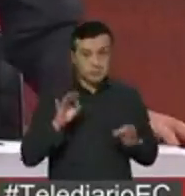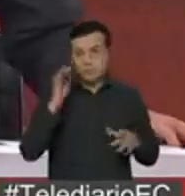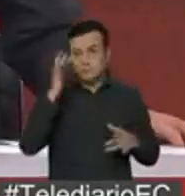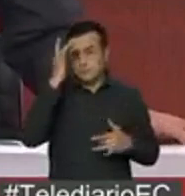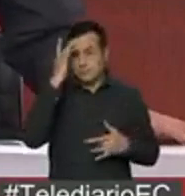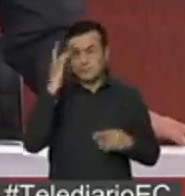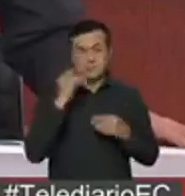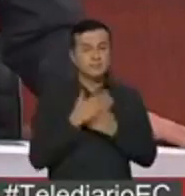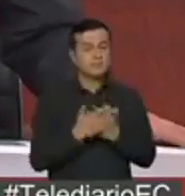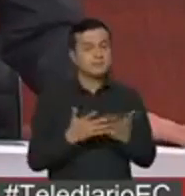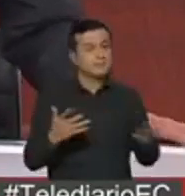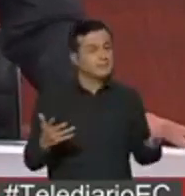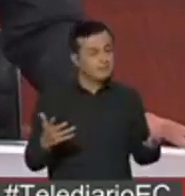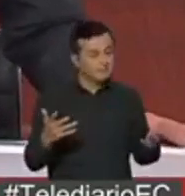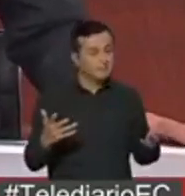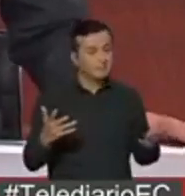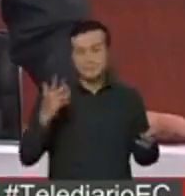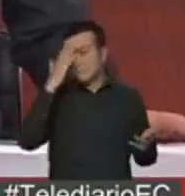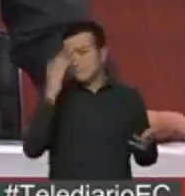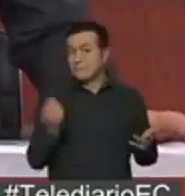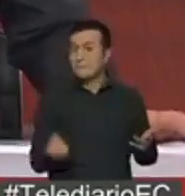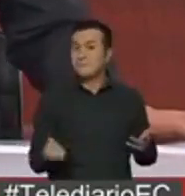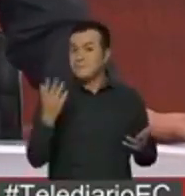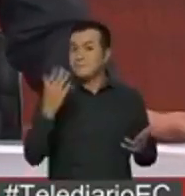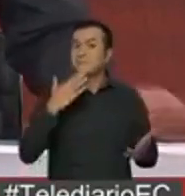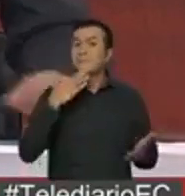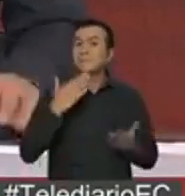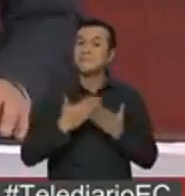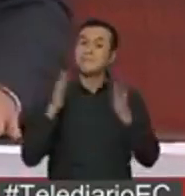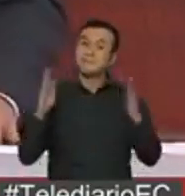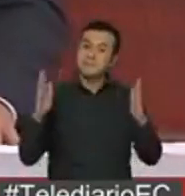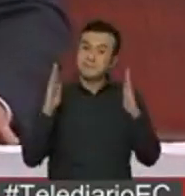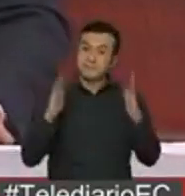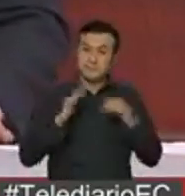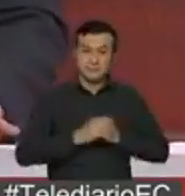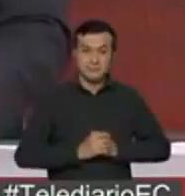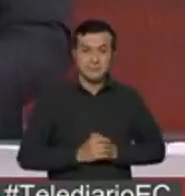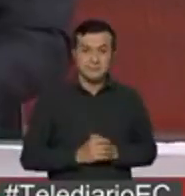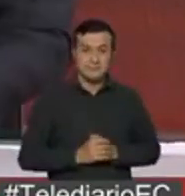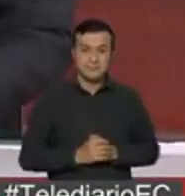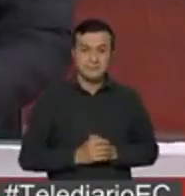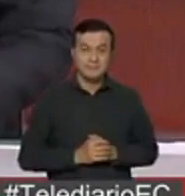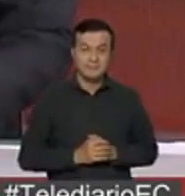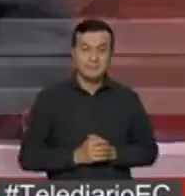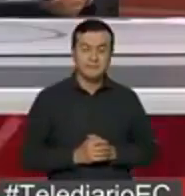del COVID-19. Buenos días, señor Rodríguez, gracias por acompañarnos.